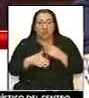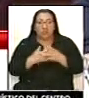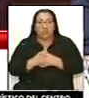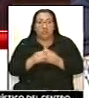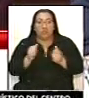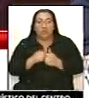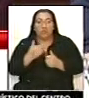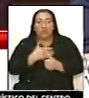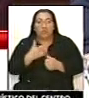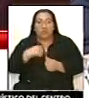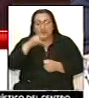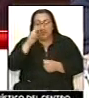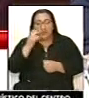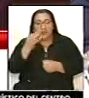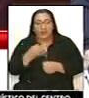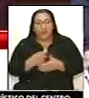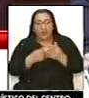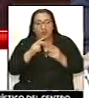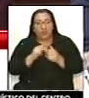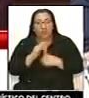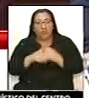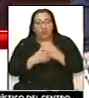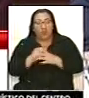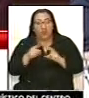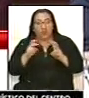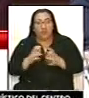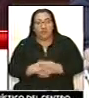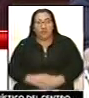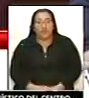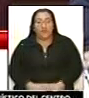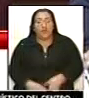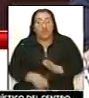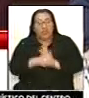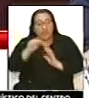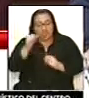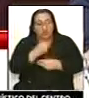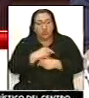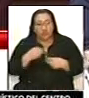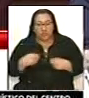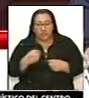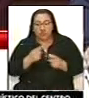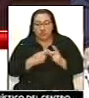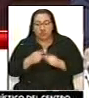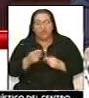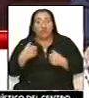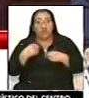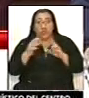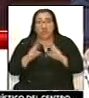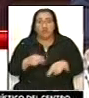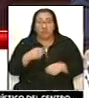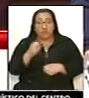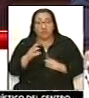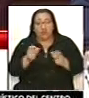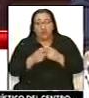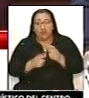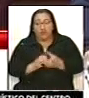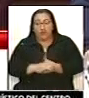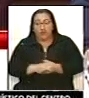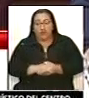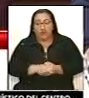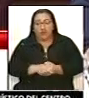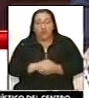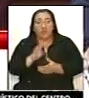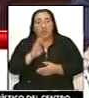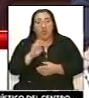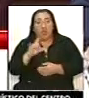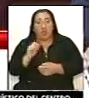por el Presidente de la República, siempre que versen sobre las siguientes materias, derechos humanos. Entonces, tiene razón lo que dice el congresista Belaunte.